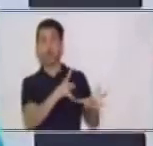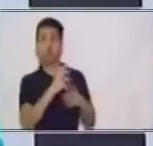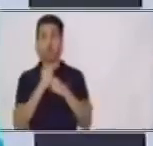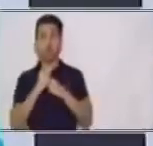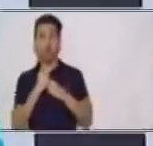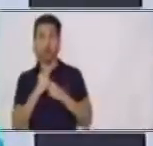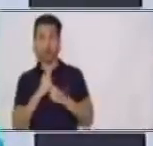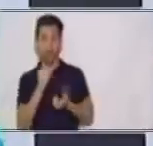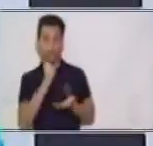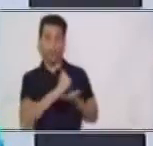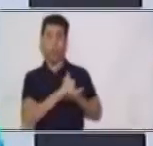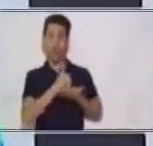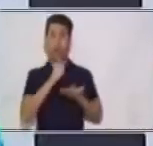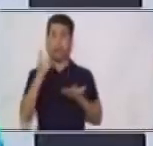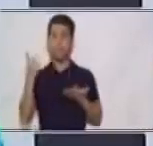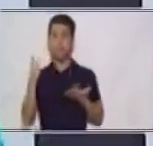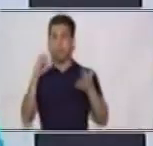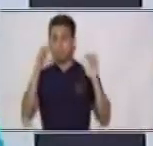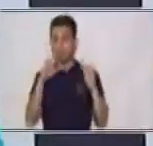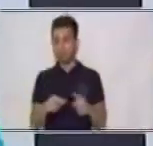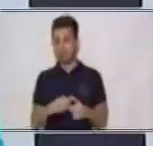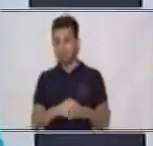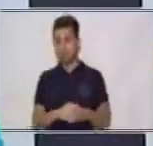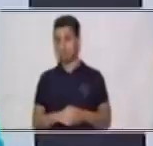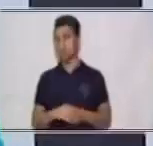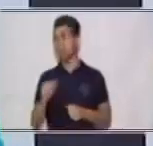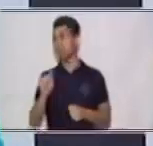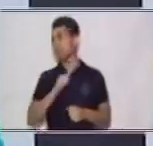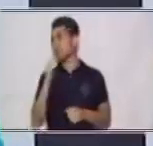tenemos a La Llorona, muy famosa y